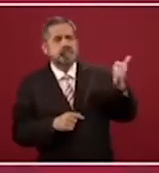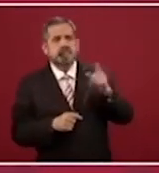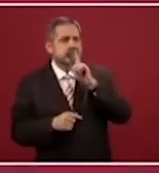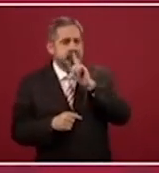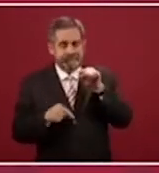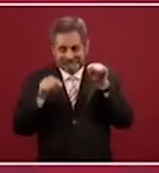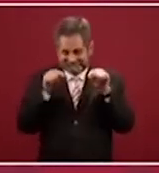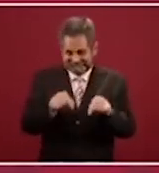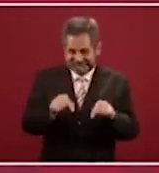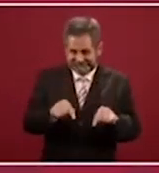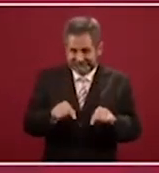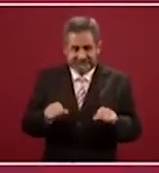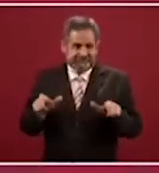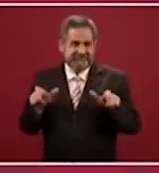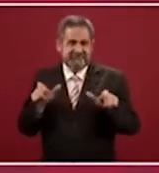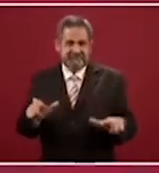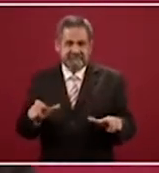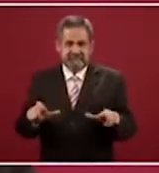de la Guardia Nacional.